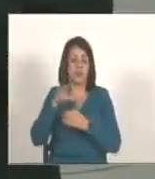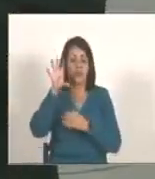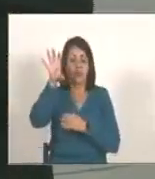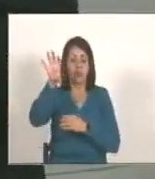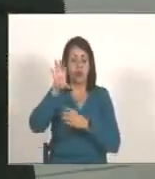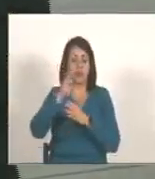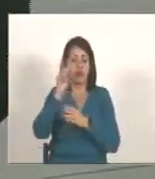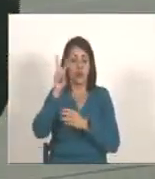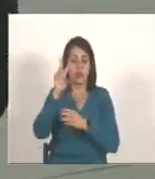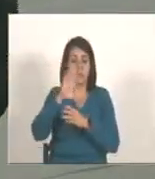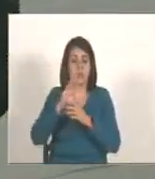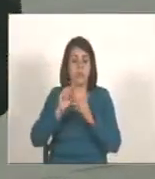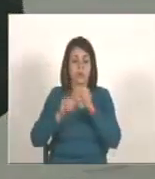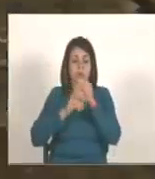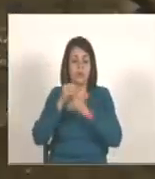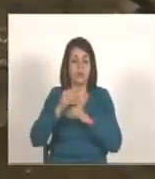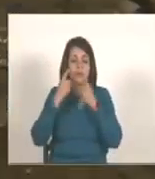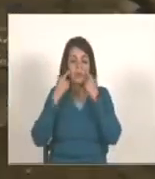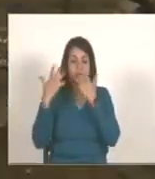patria.